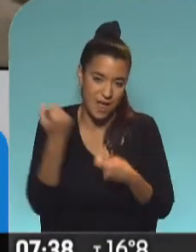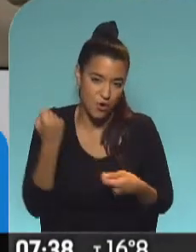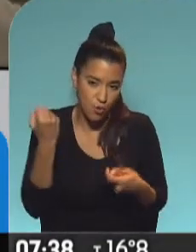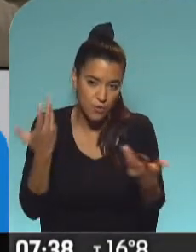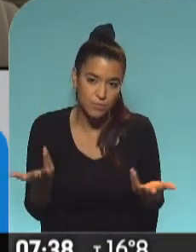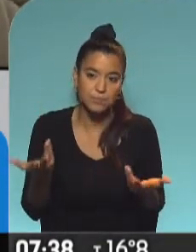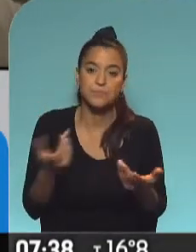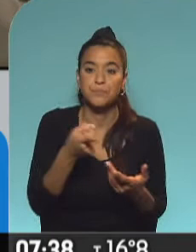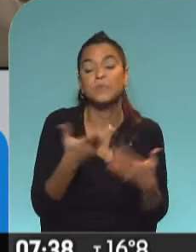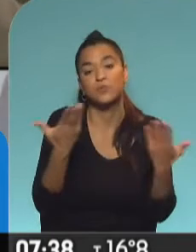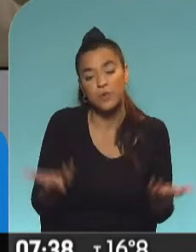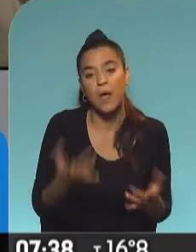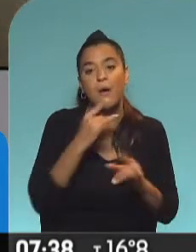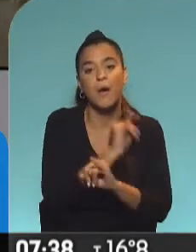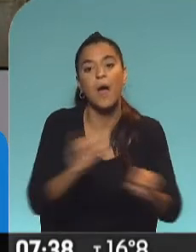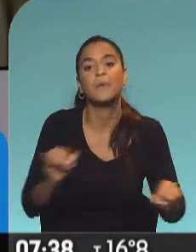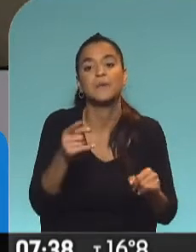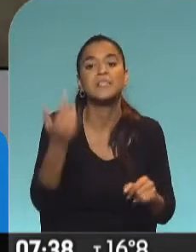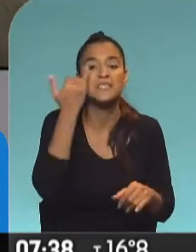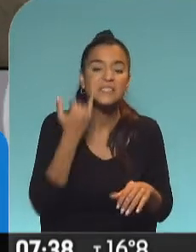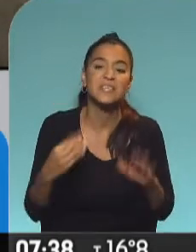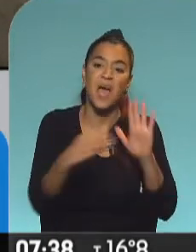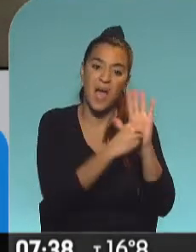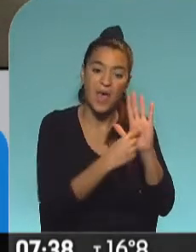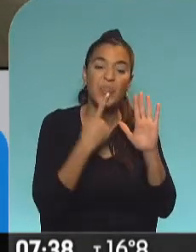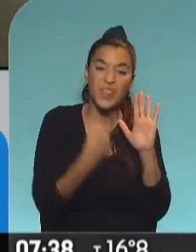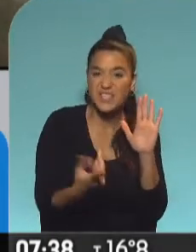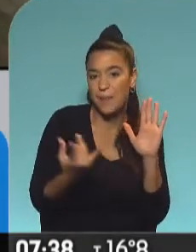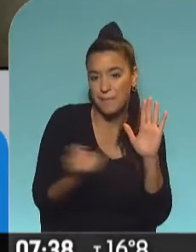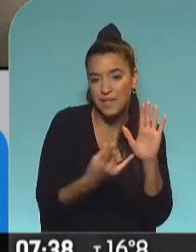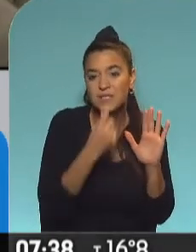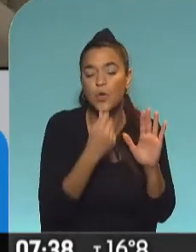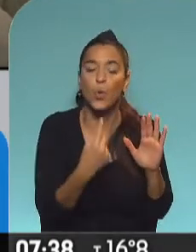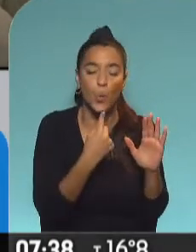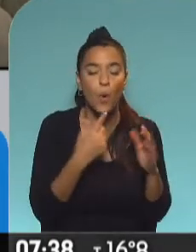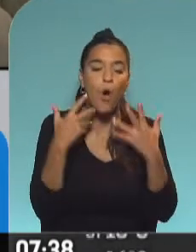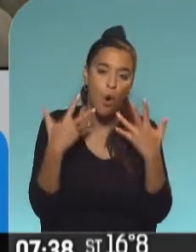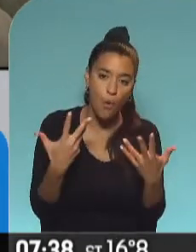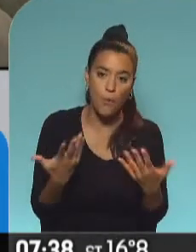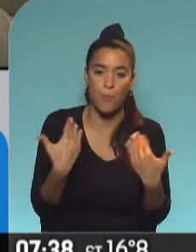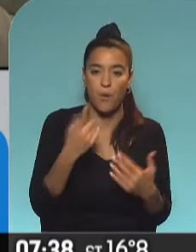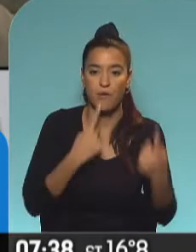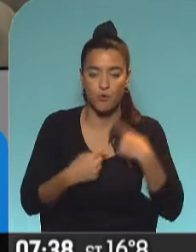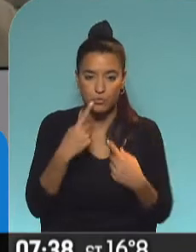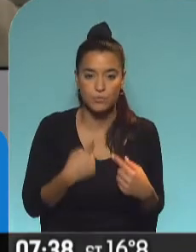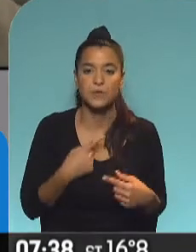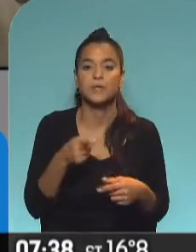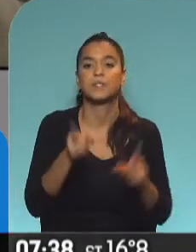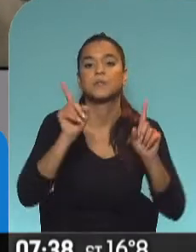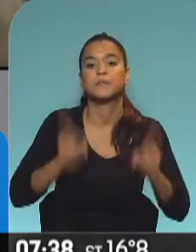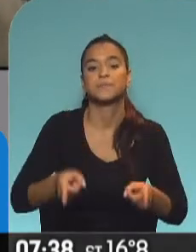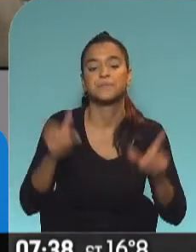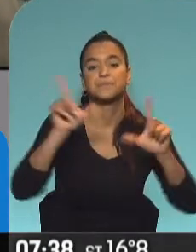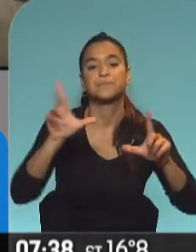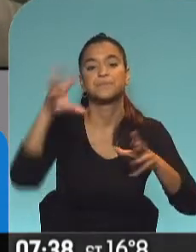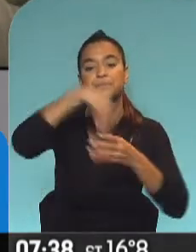que nada, ya que estamos, avisamos que nosotros ya lo tenemos desmentido en la plataforma y cualquier duda, obviamente, nos pueden consultar. El canal también está participando